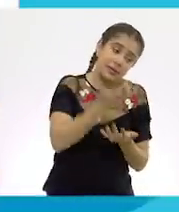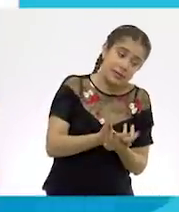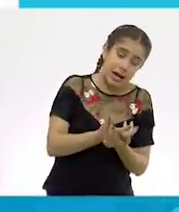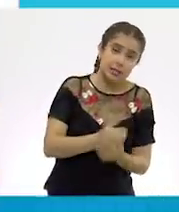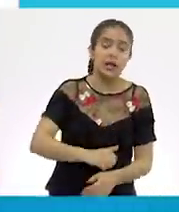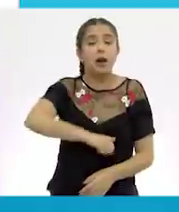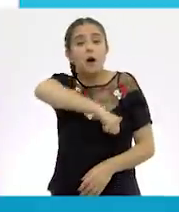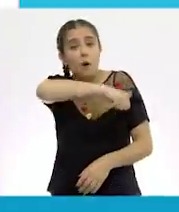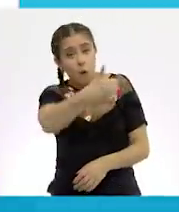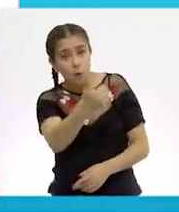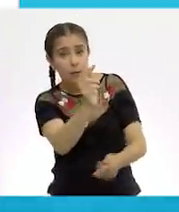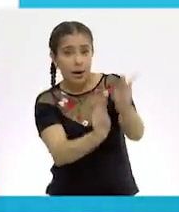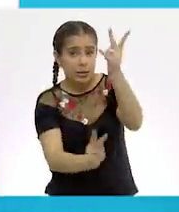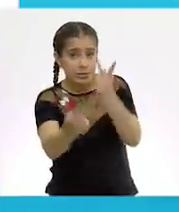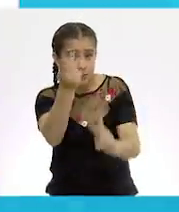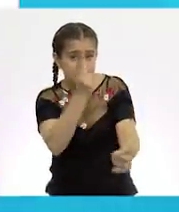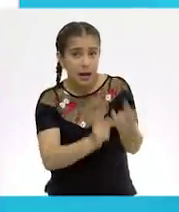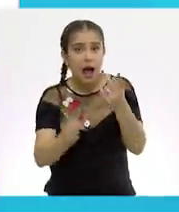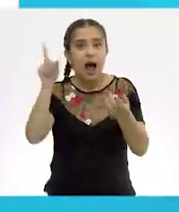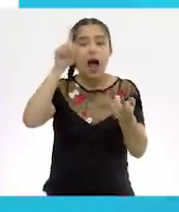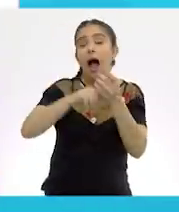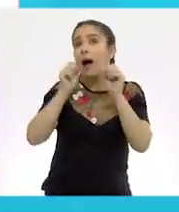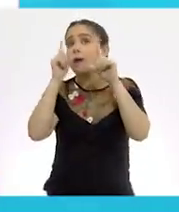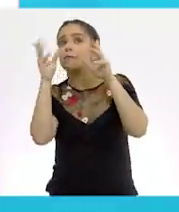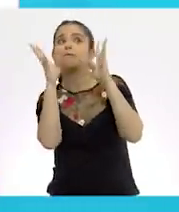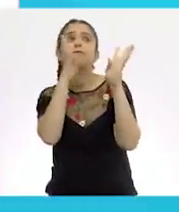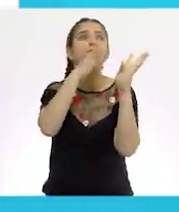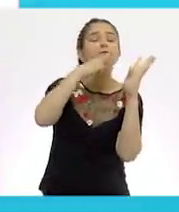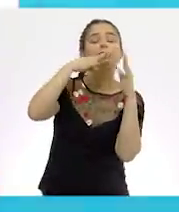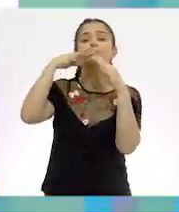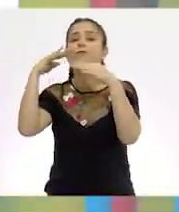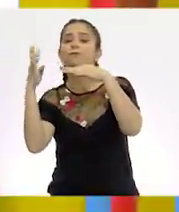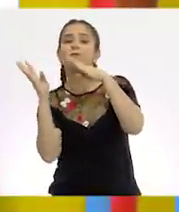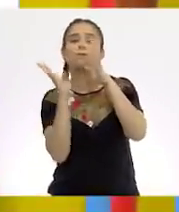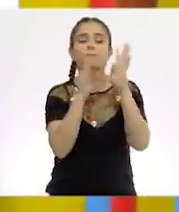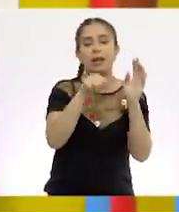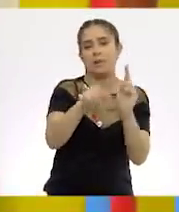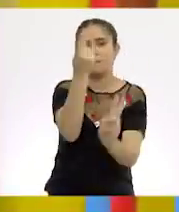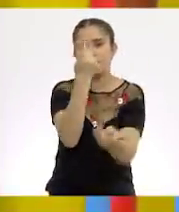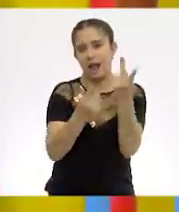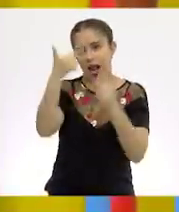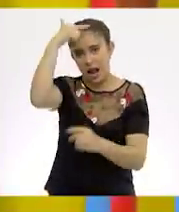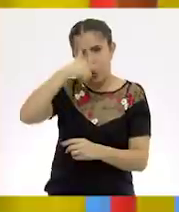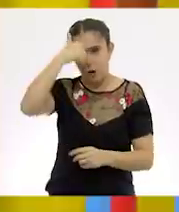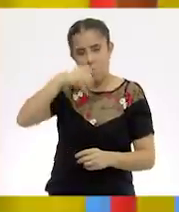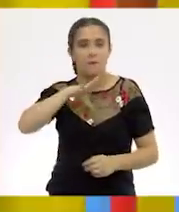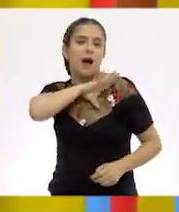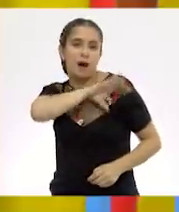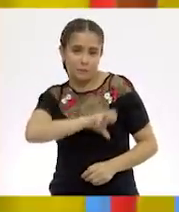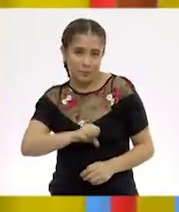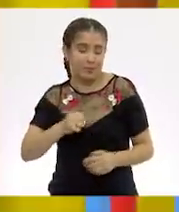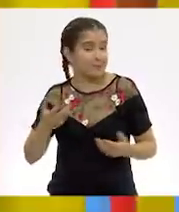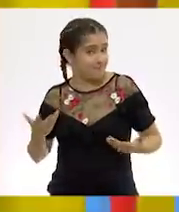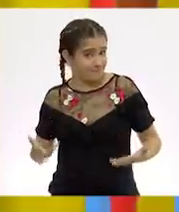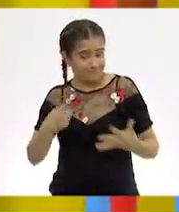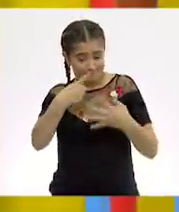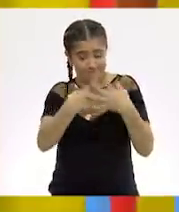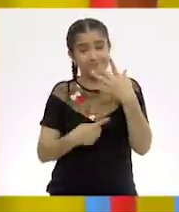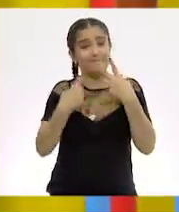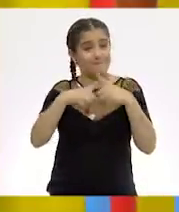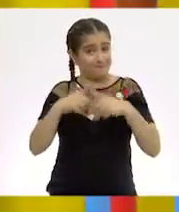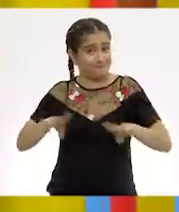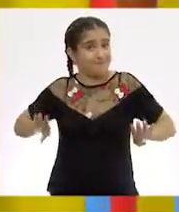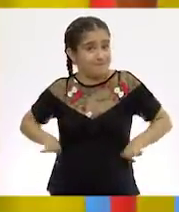y otras plantas tienen actividades. Son plantas nocturnas. Yo te invito a que tú en